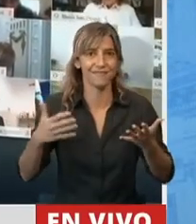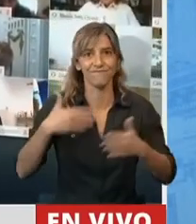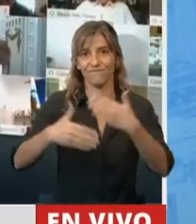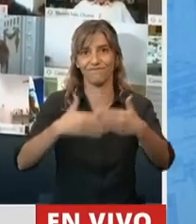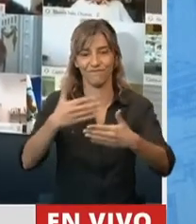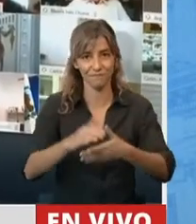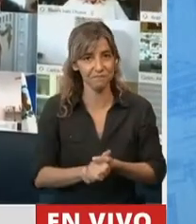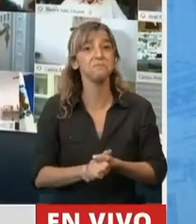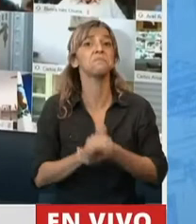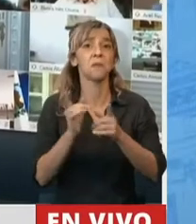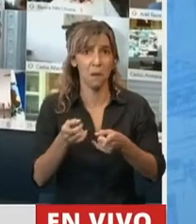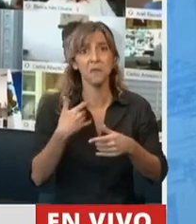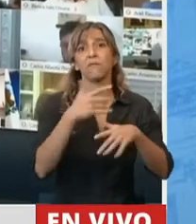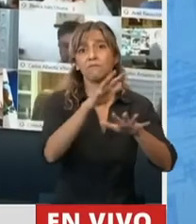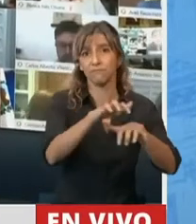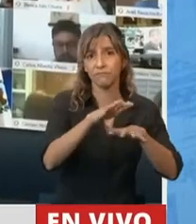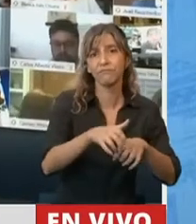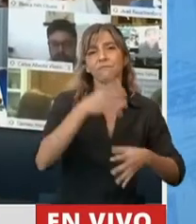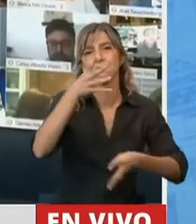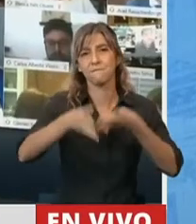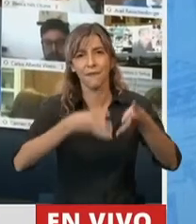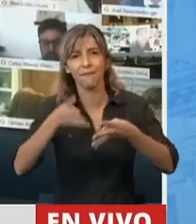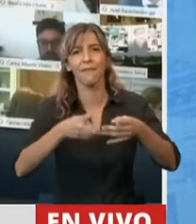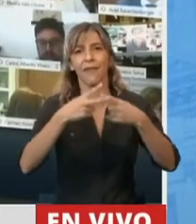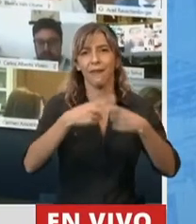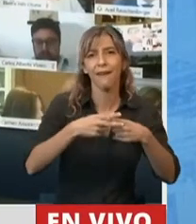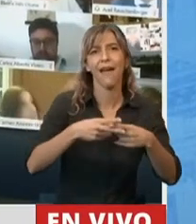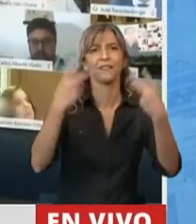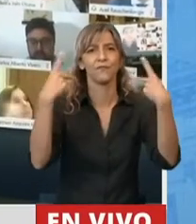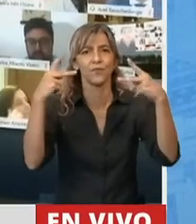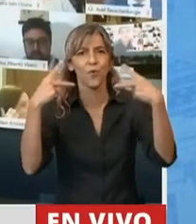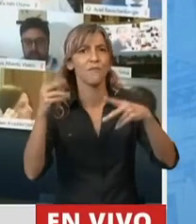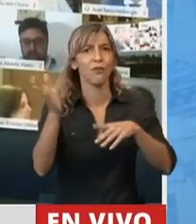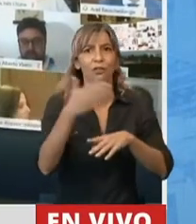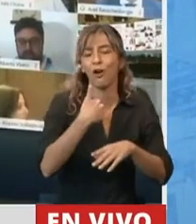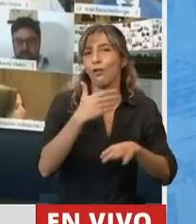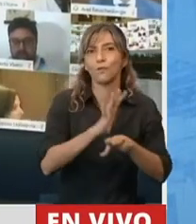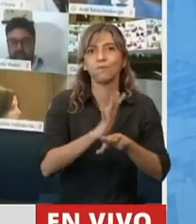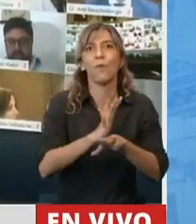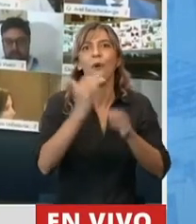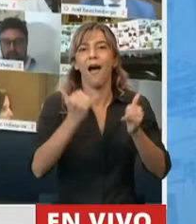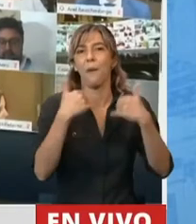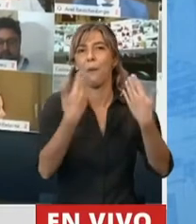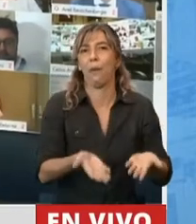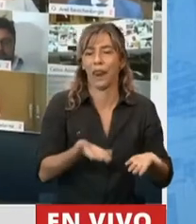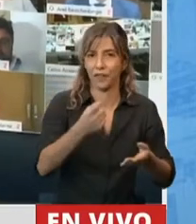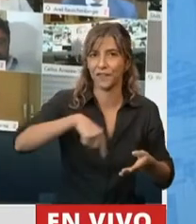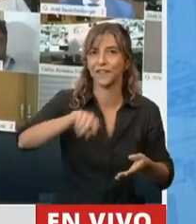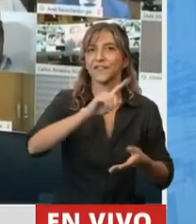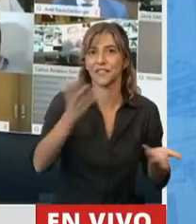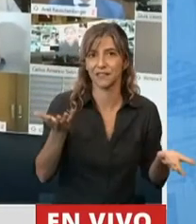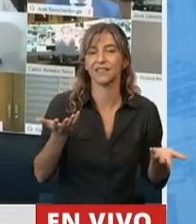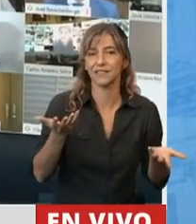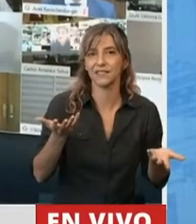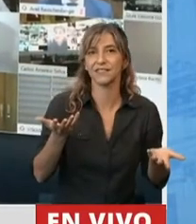la producción agropecuaria, la metalmecánica, la alimentación y el turismo, que se ven enriquecidas o la expansión de